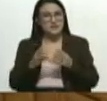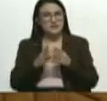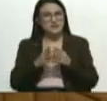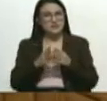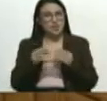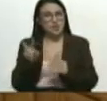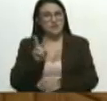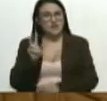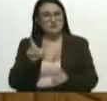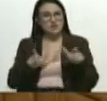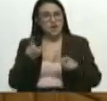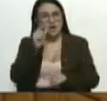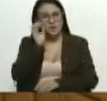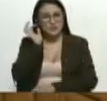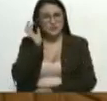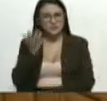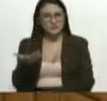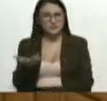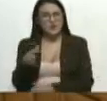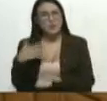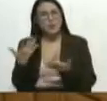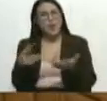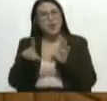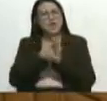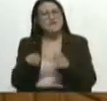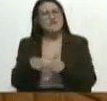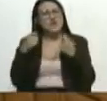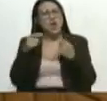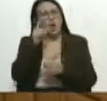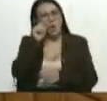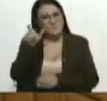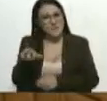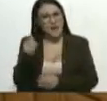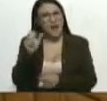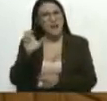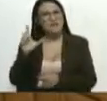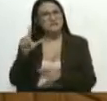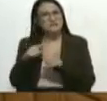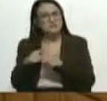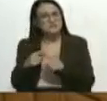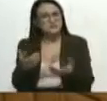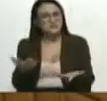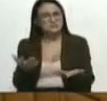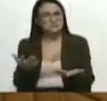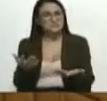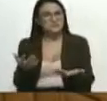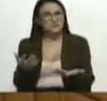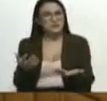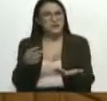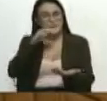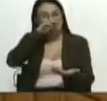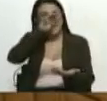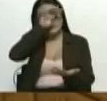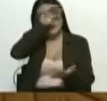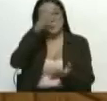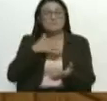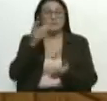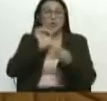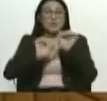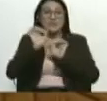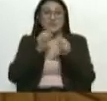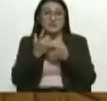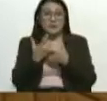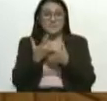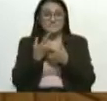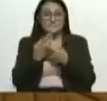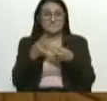de los venezolanos? ¿Qué ley violó Alex Saab para poder defender la paz,